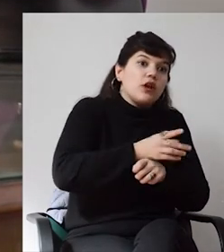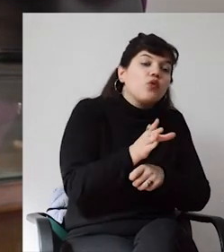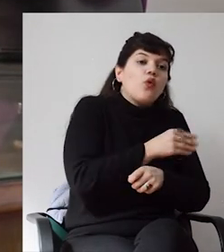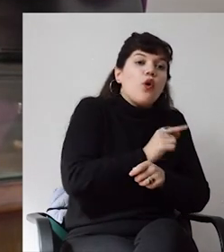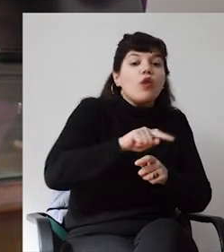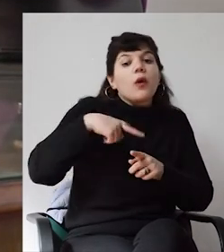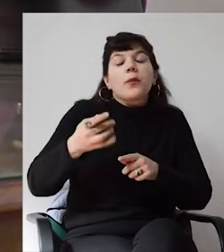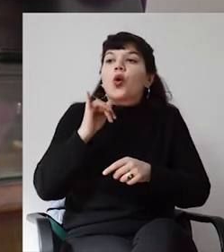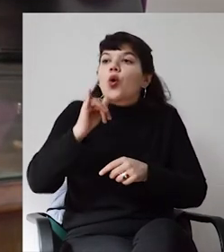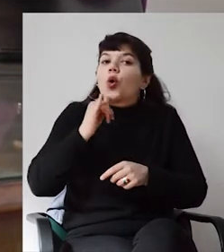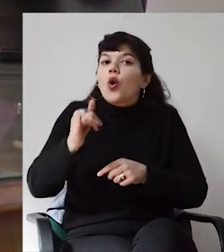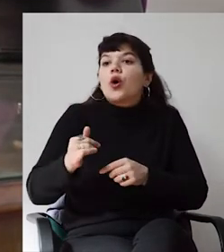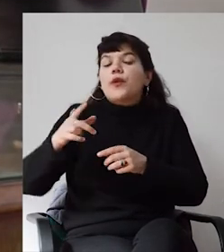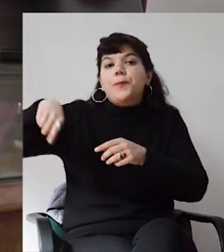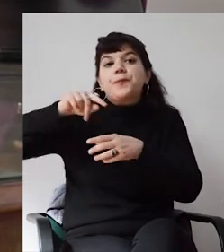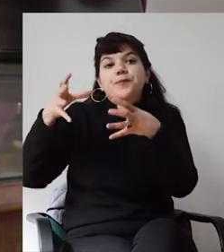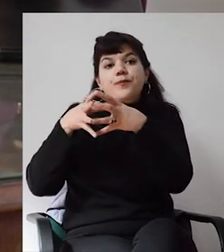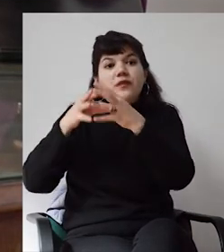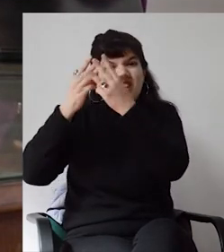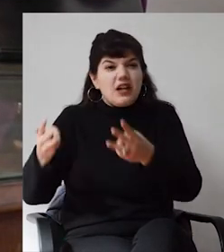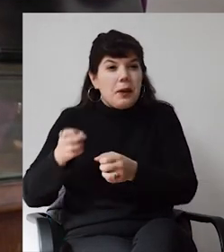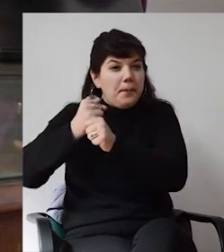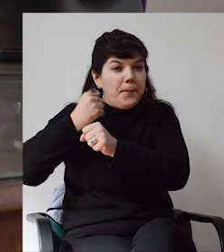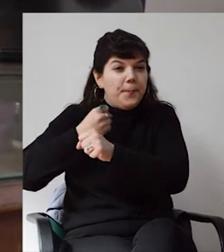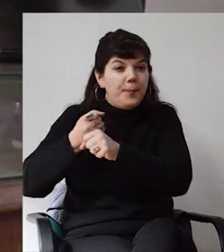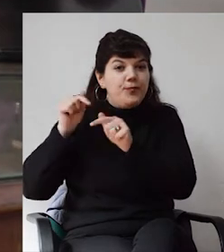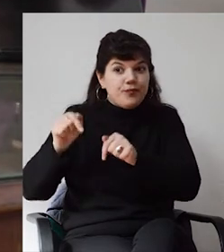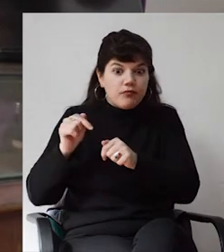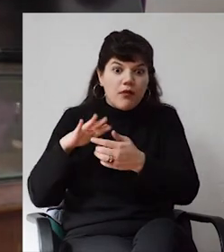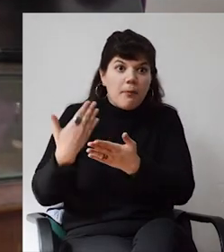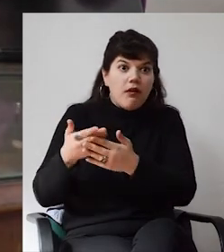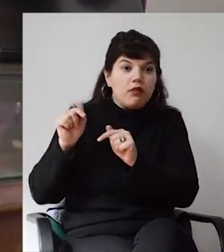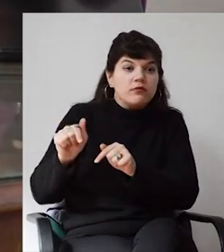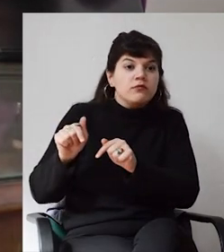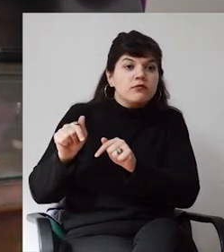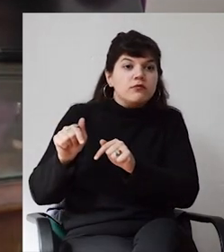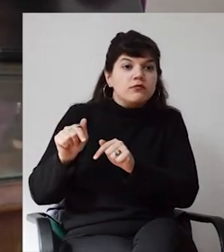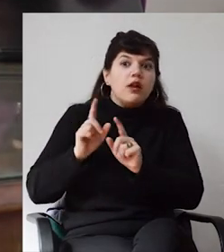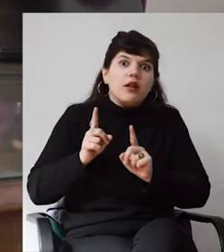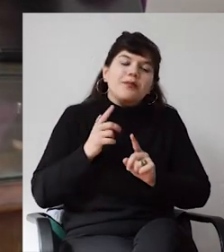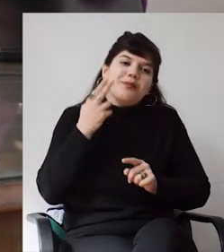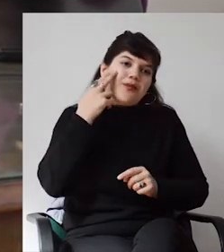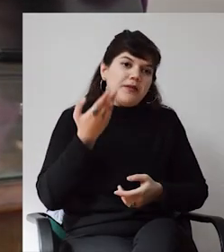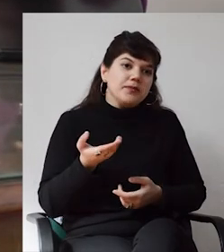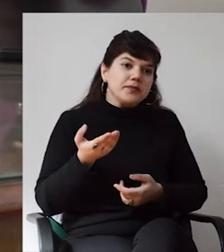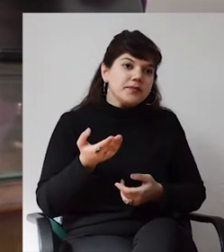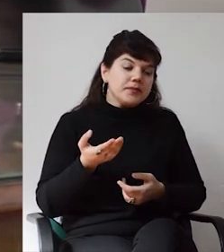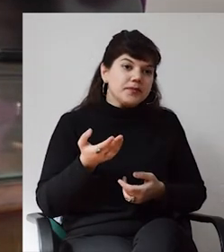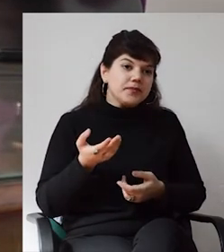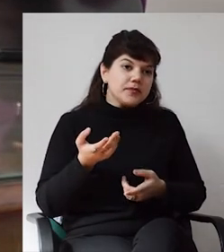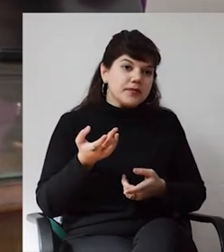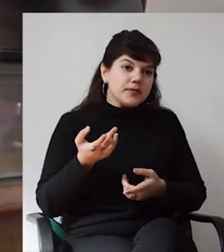después comunicarle a la Dirección General de Personal ejecute esto, tenemos un